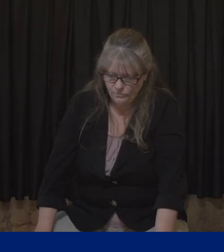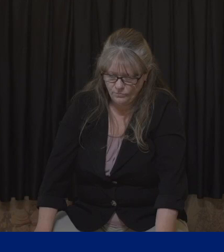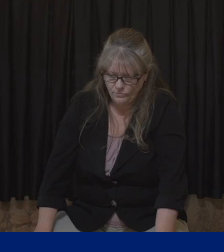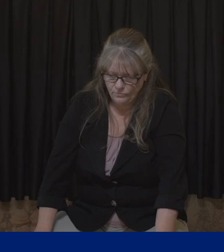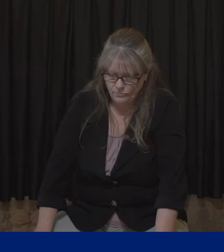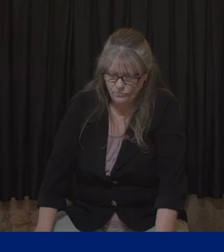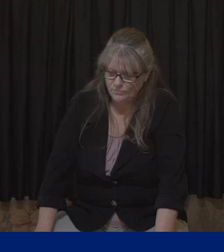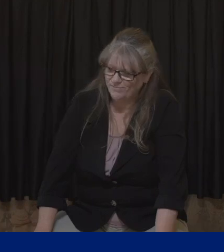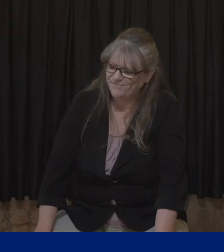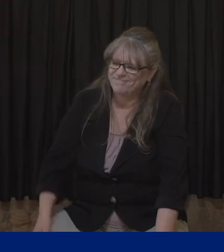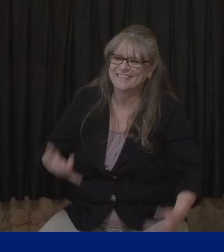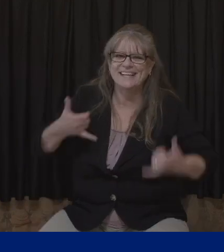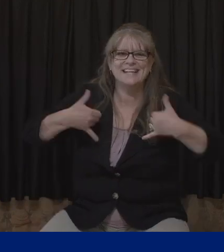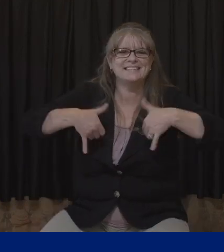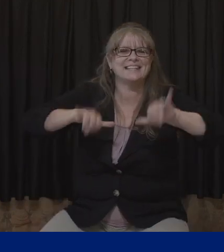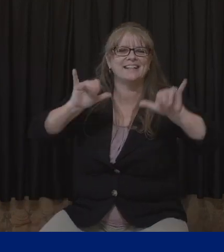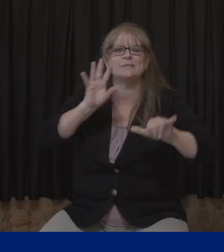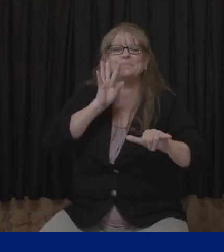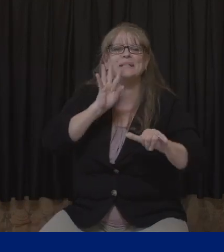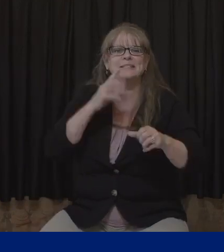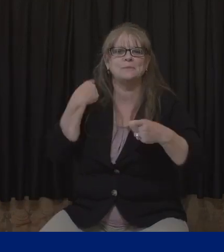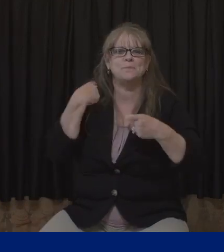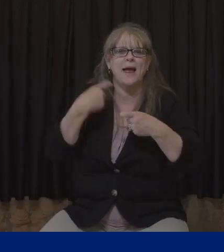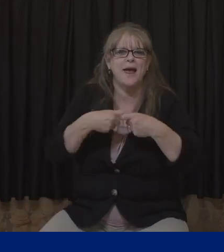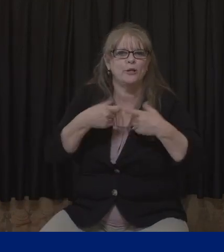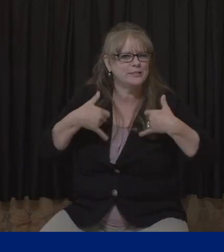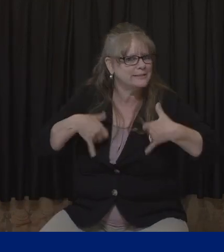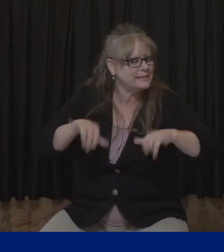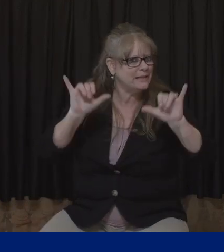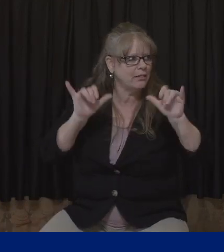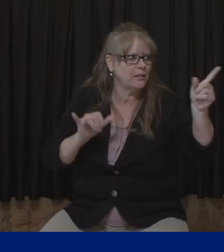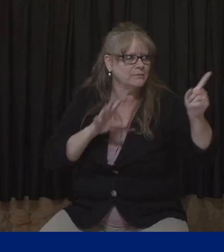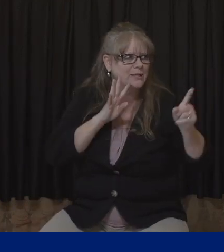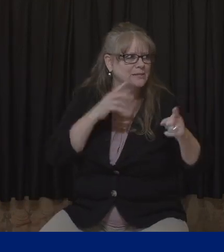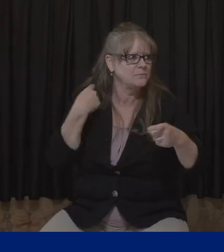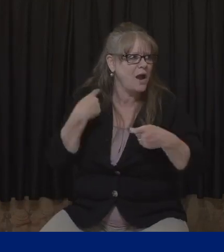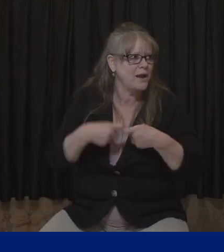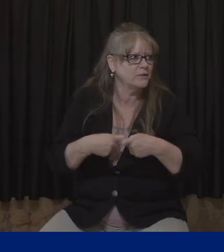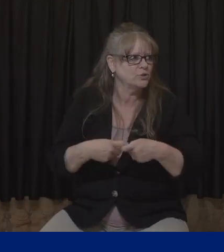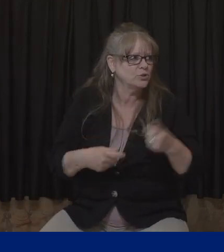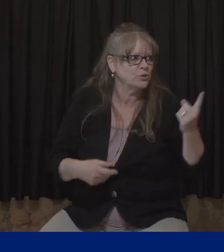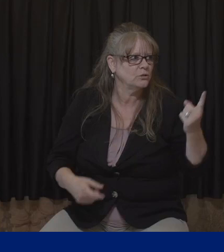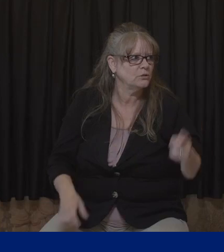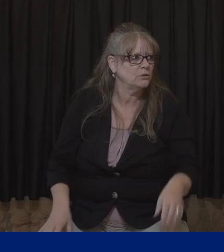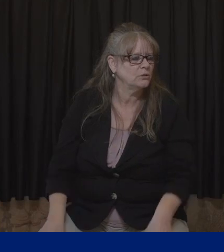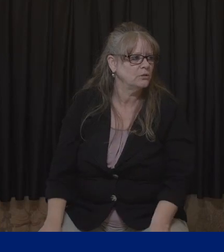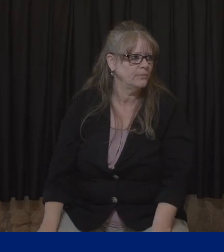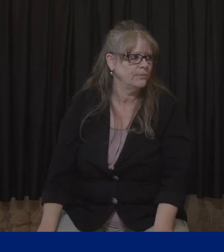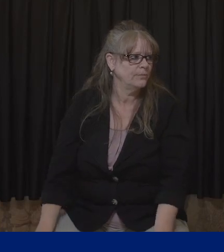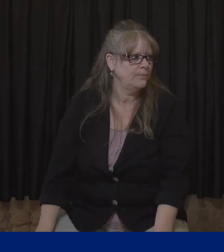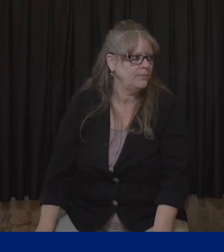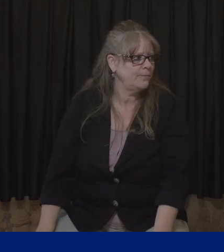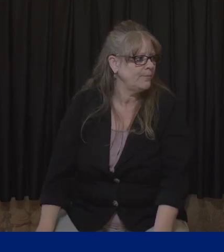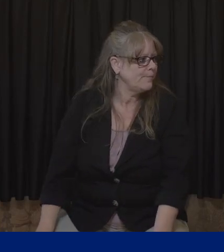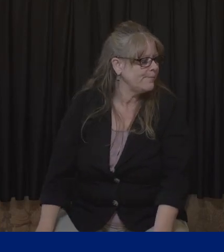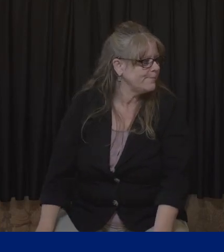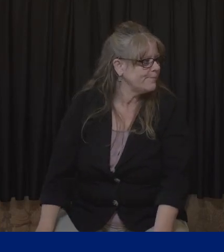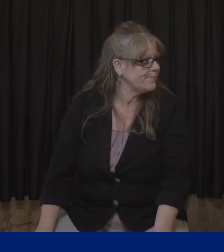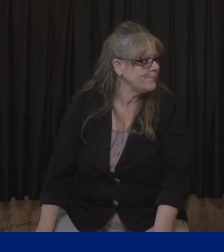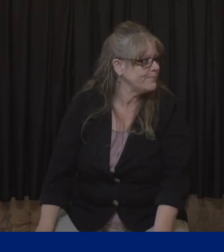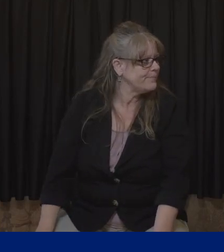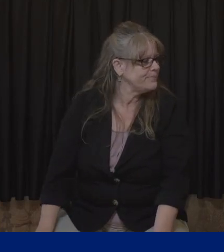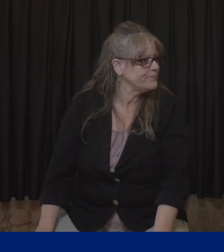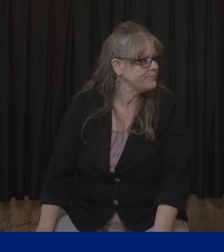y los demás que solo salgan para diligencias específicas. Esta nueva etapa va a funcionar si todos